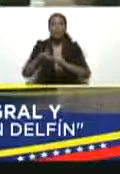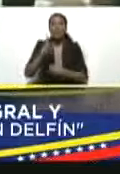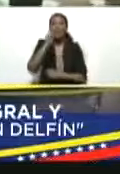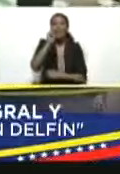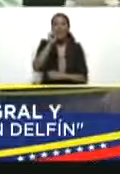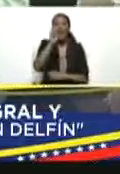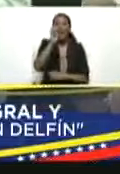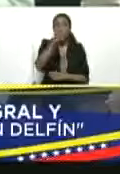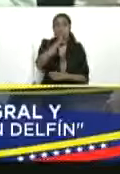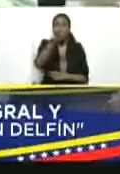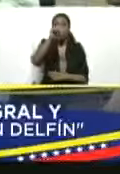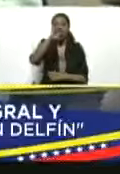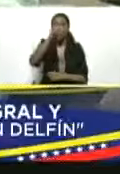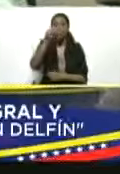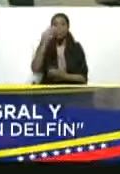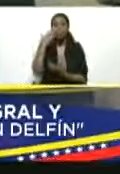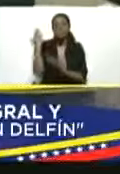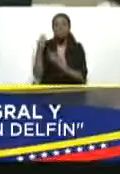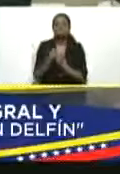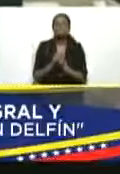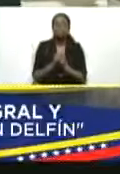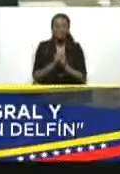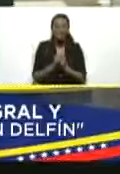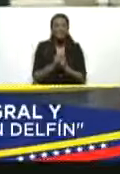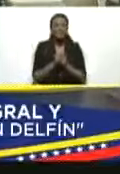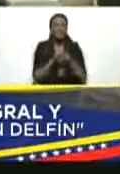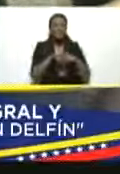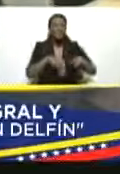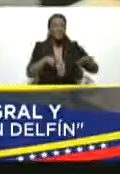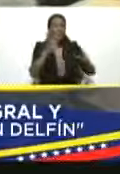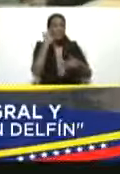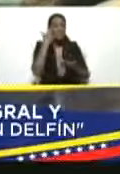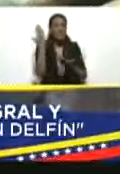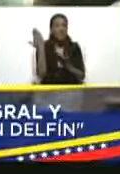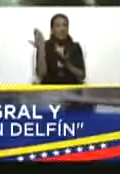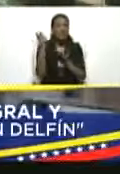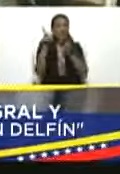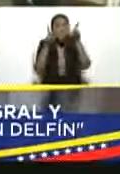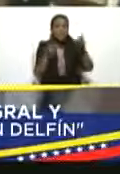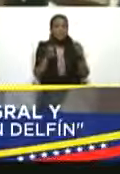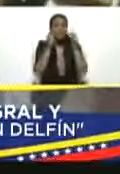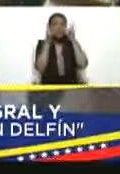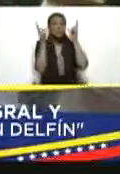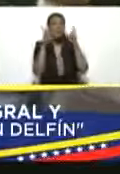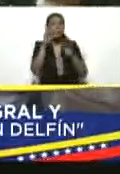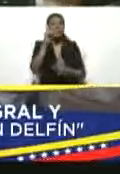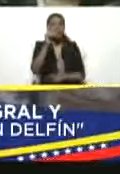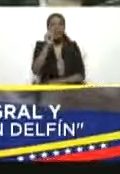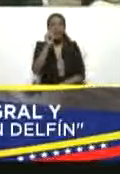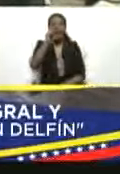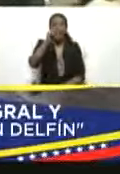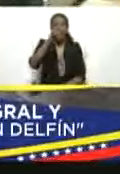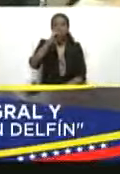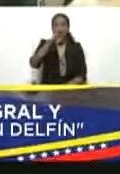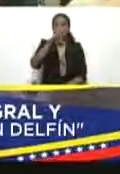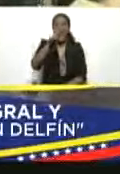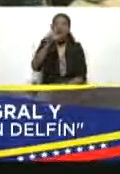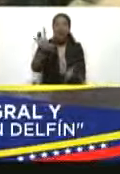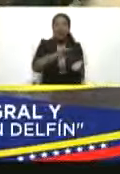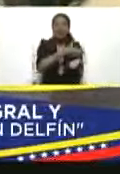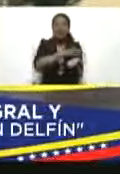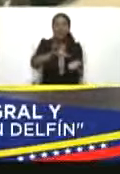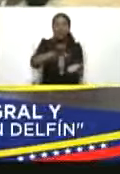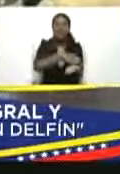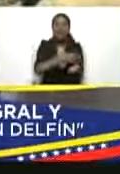Ah de Michel Claro Mira quién está aquí vale Daniela la cantante